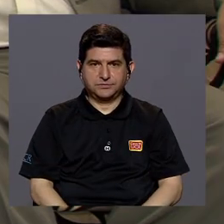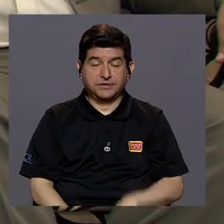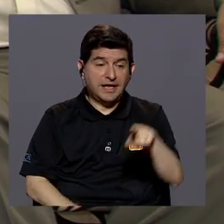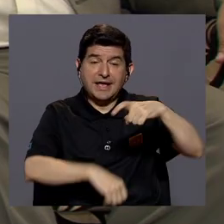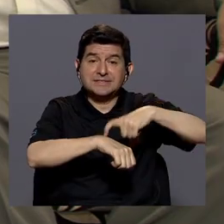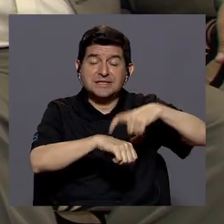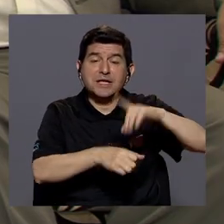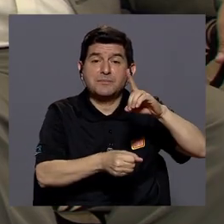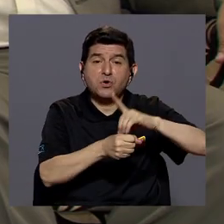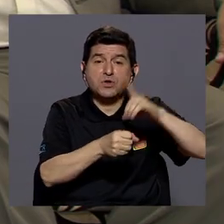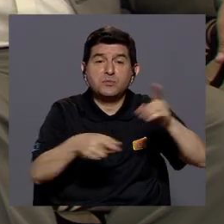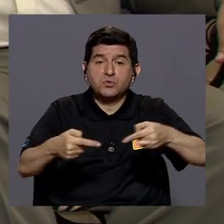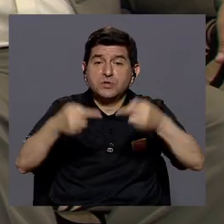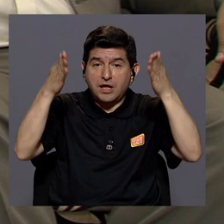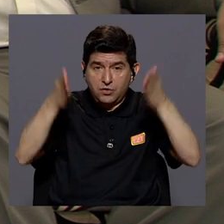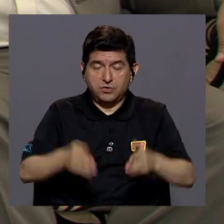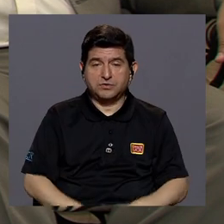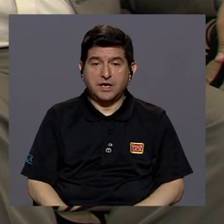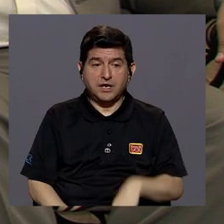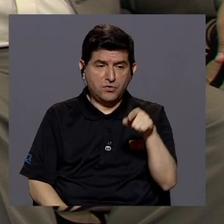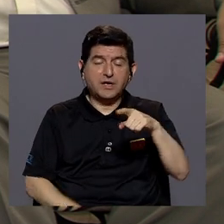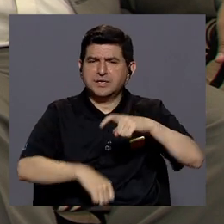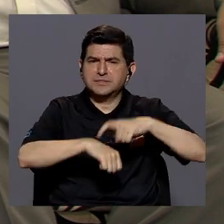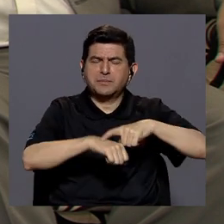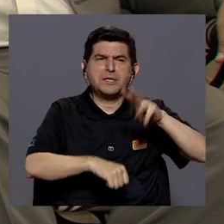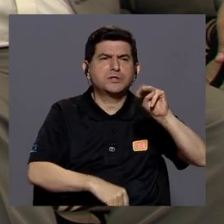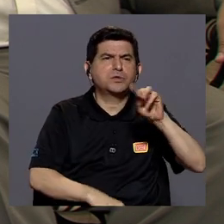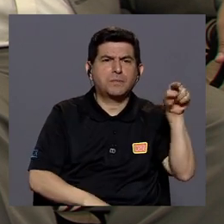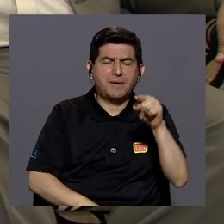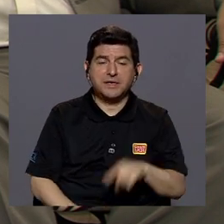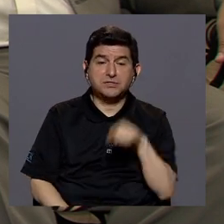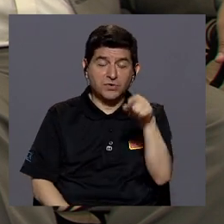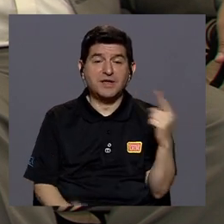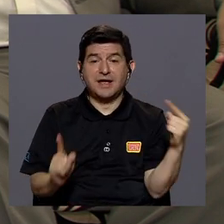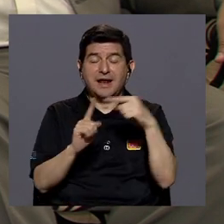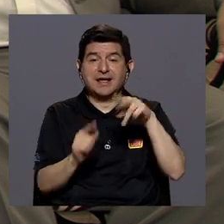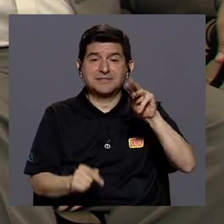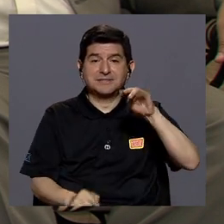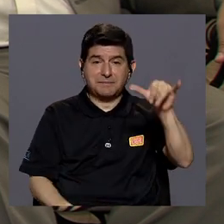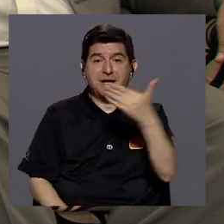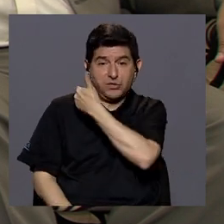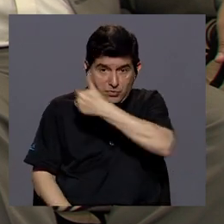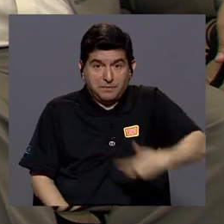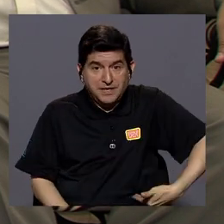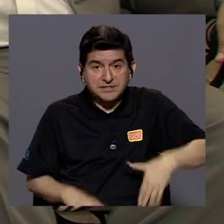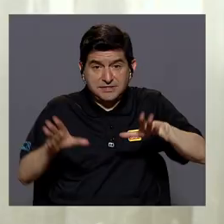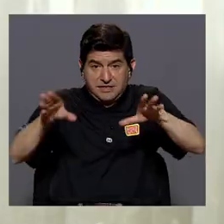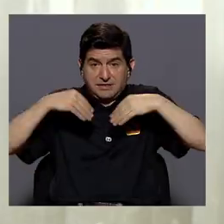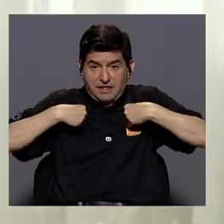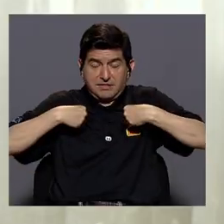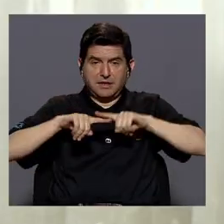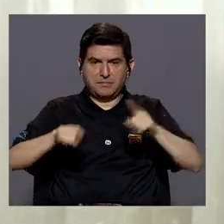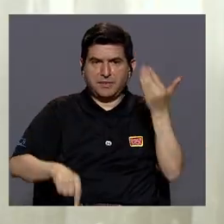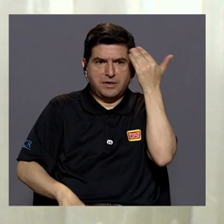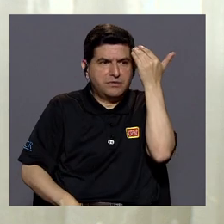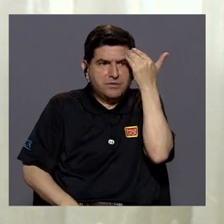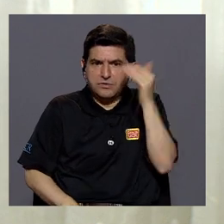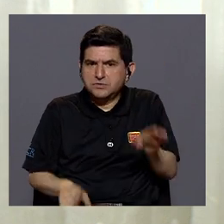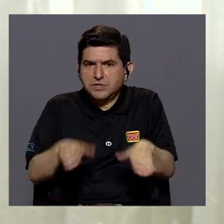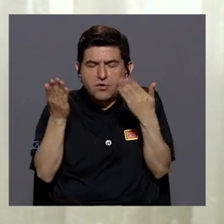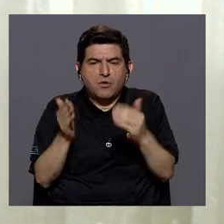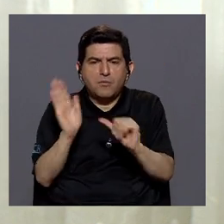diputado de oposición en aquel momento, porque era marzo, y él tomaba oposición hasta en mayo. Pero no sé cómo el Congreso hizo una